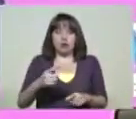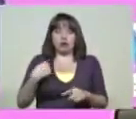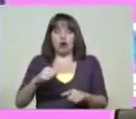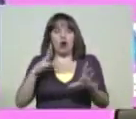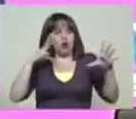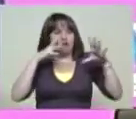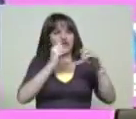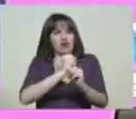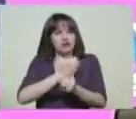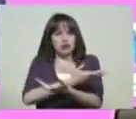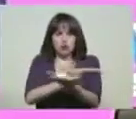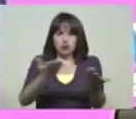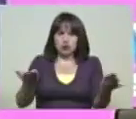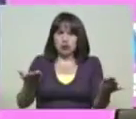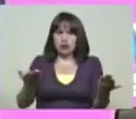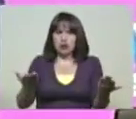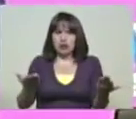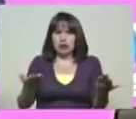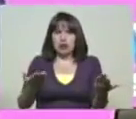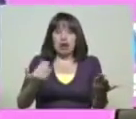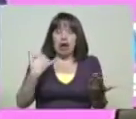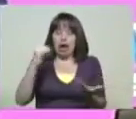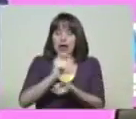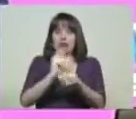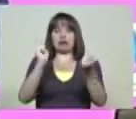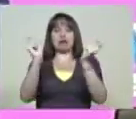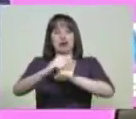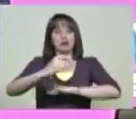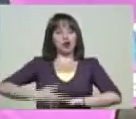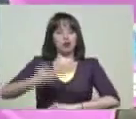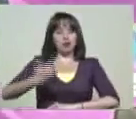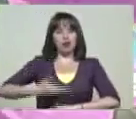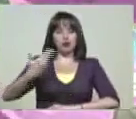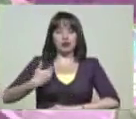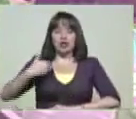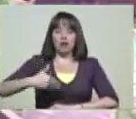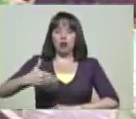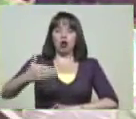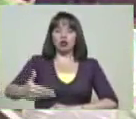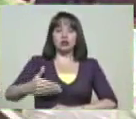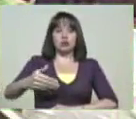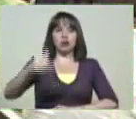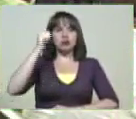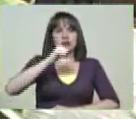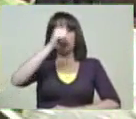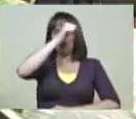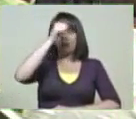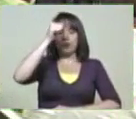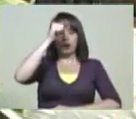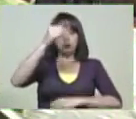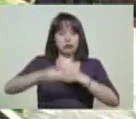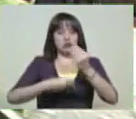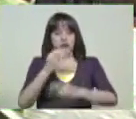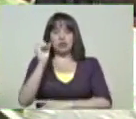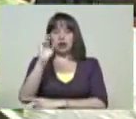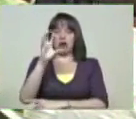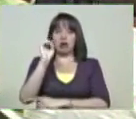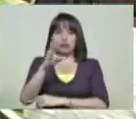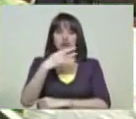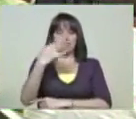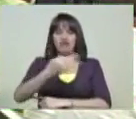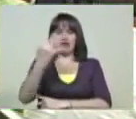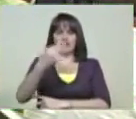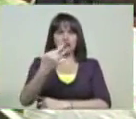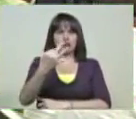confianza en medio de los grandes cambios que vamos a experimentar en los próximos días y semanas el congreso será de verdad un